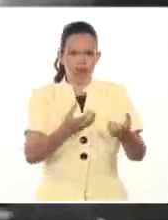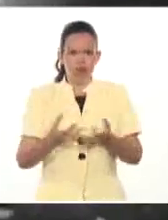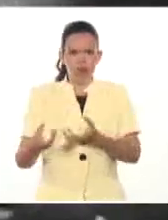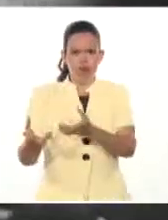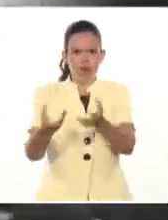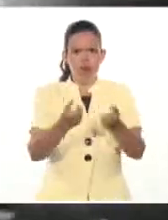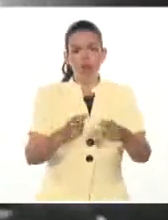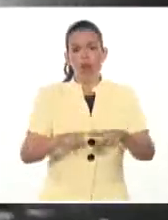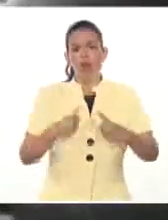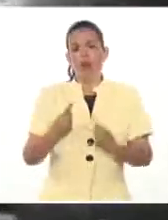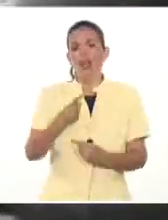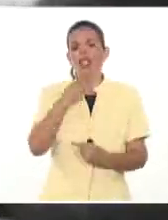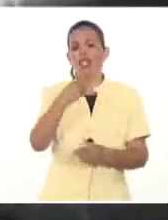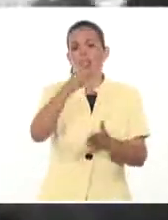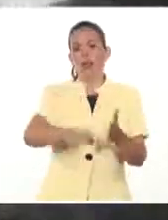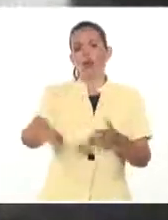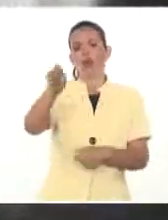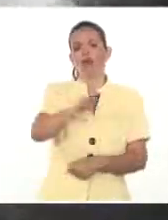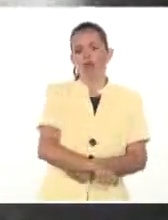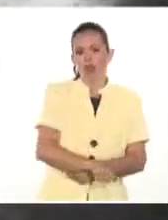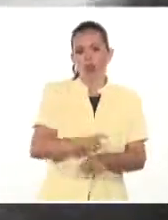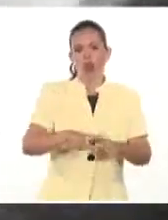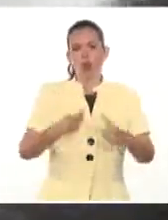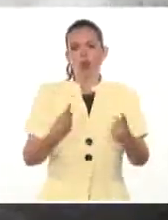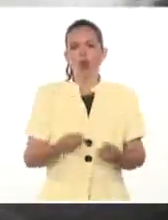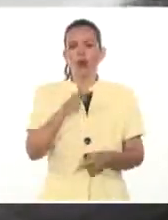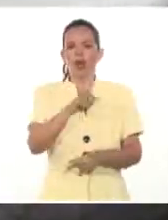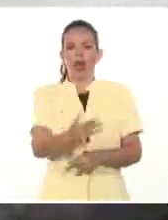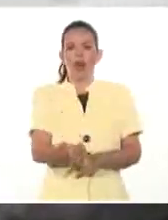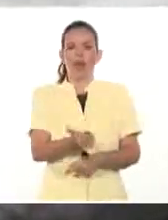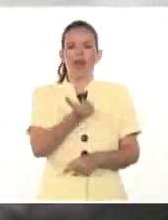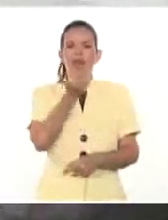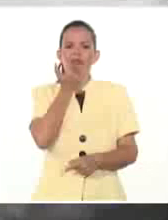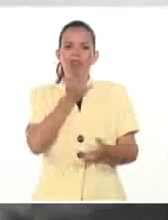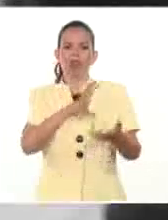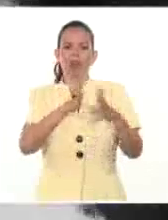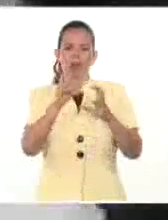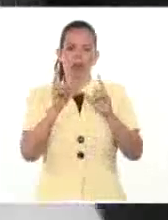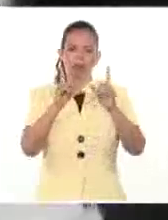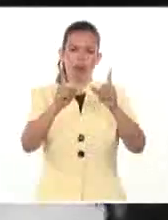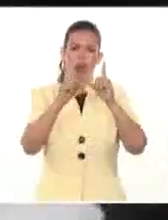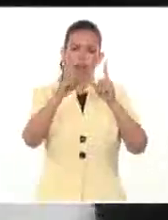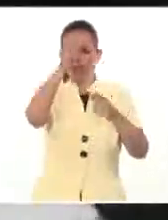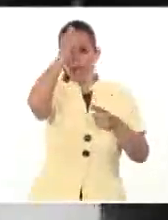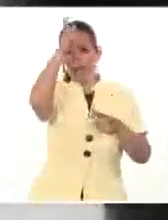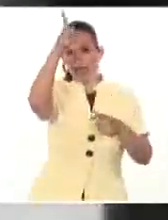títulos porque contradecían, según ellos, el espíritu alemán.